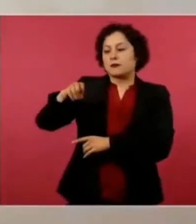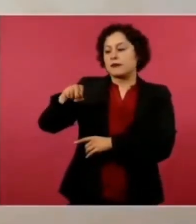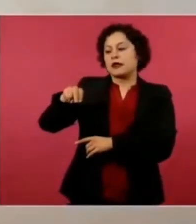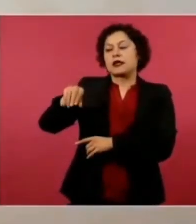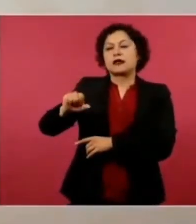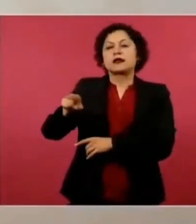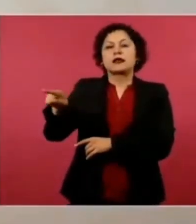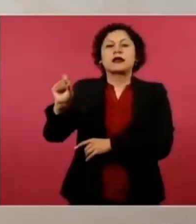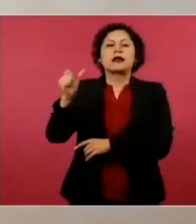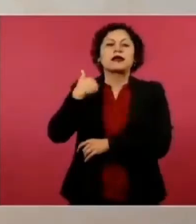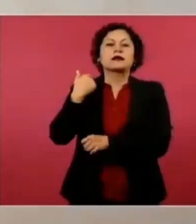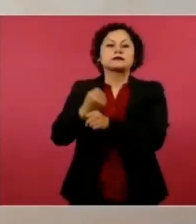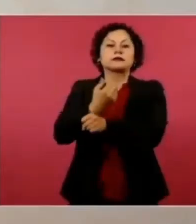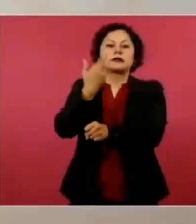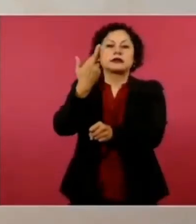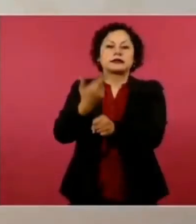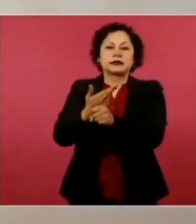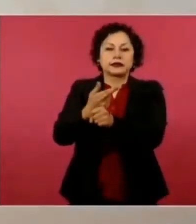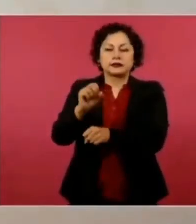con